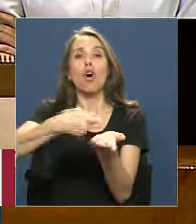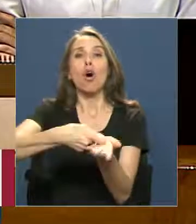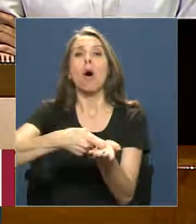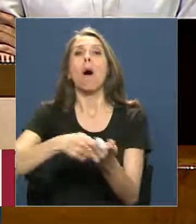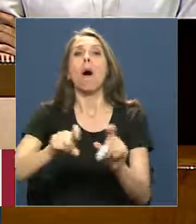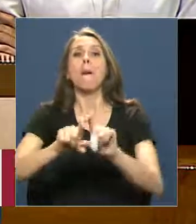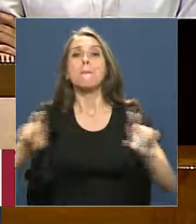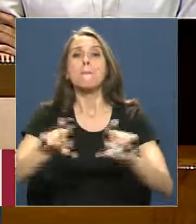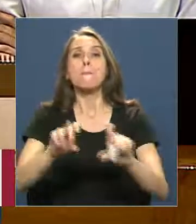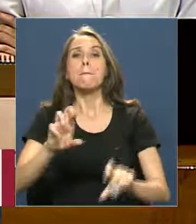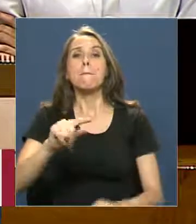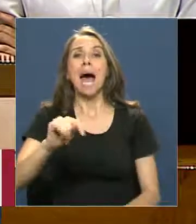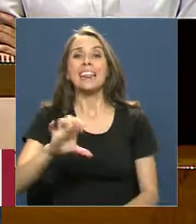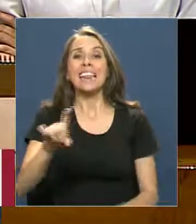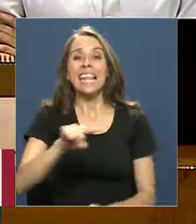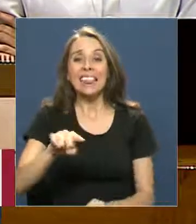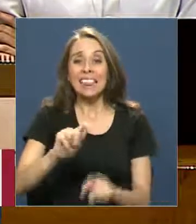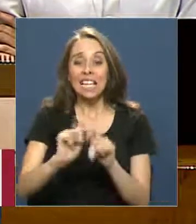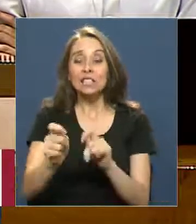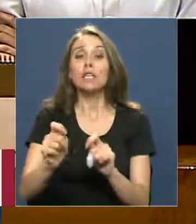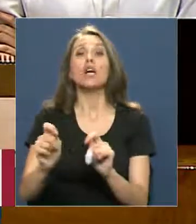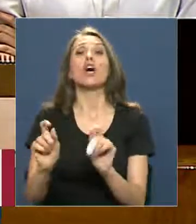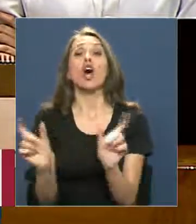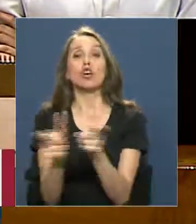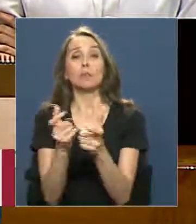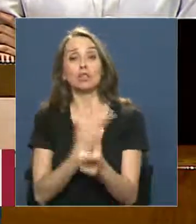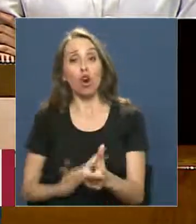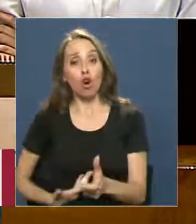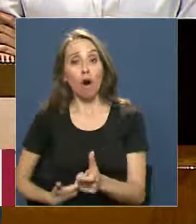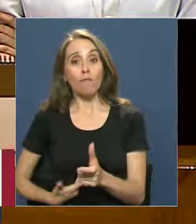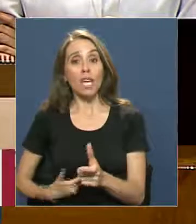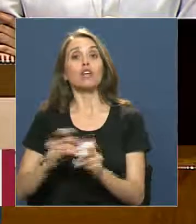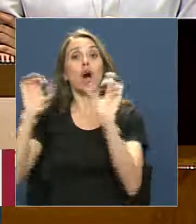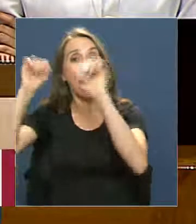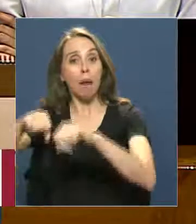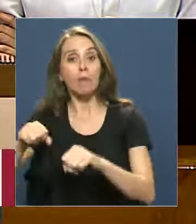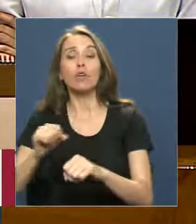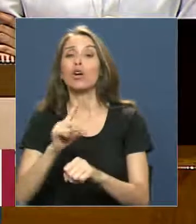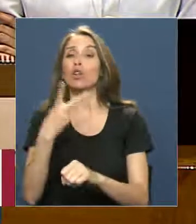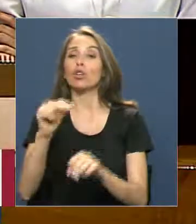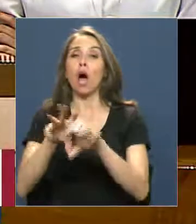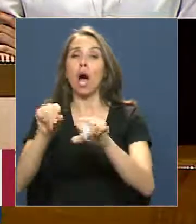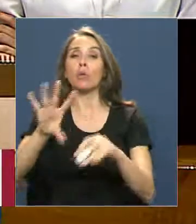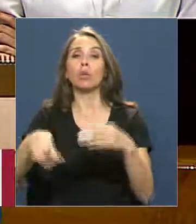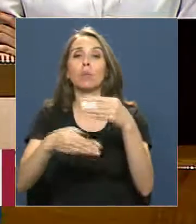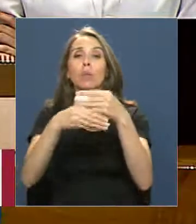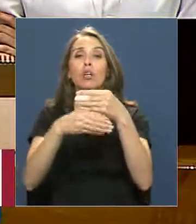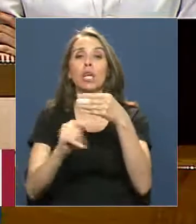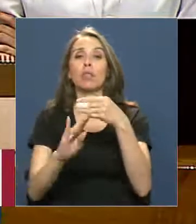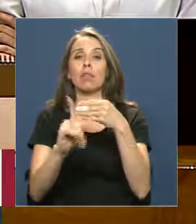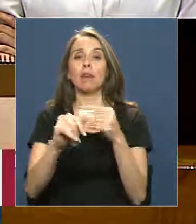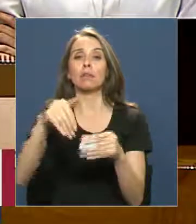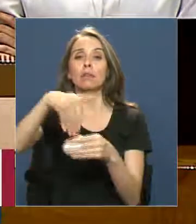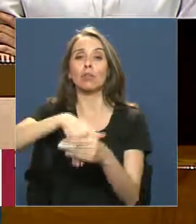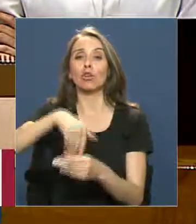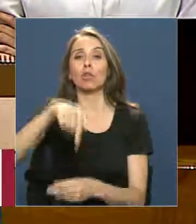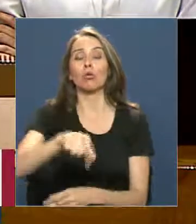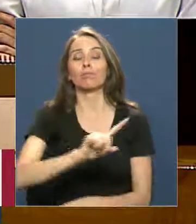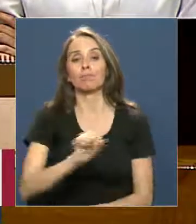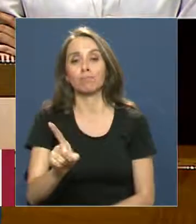patentes específicamente, aprobado por la Comisión de Gobierno, no hubo acuerdo para incorporarlo en la tabla y votarlo el día de